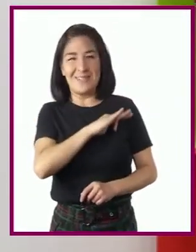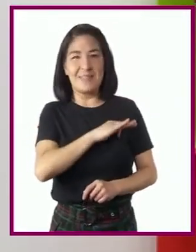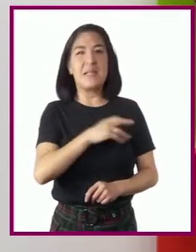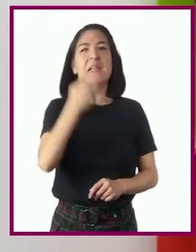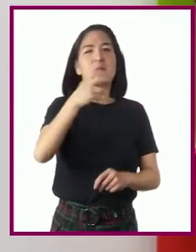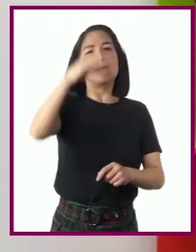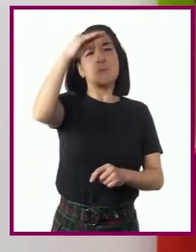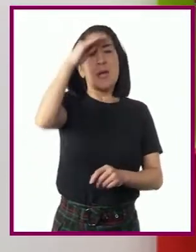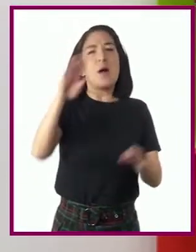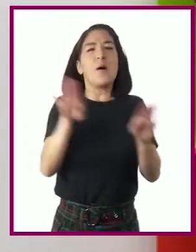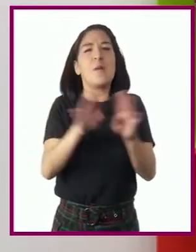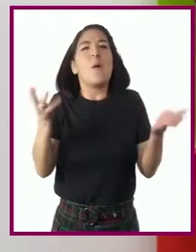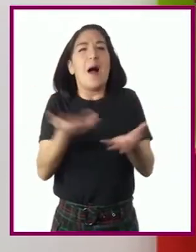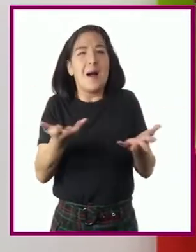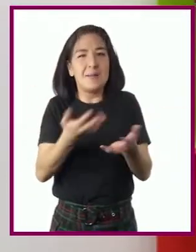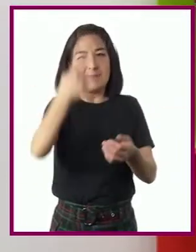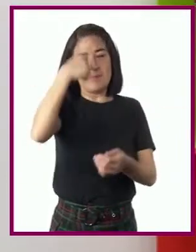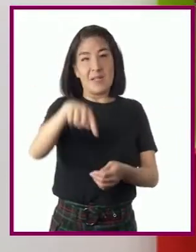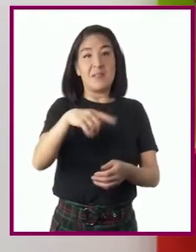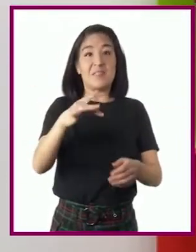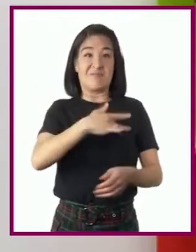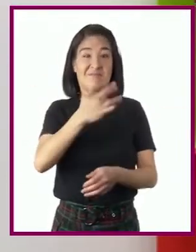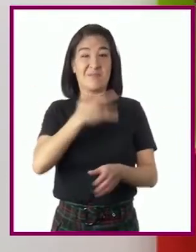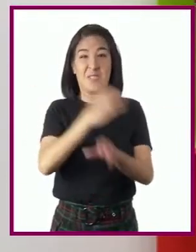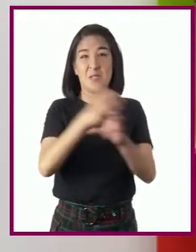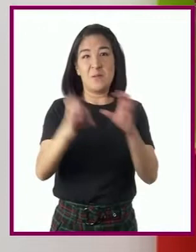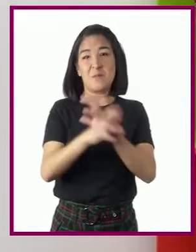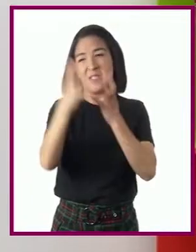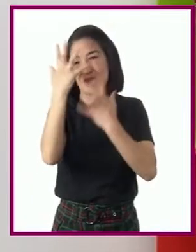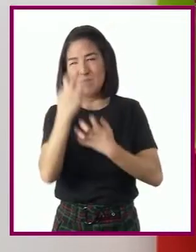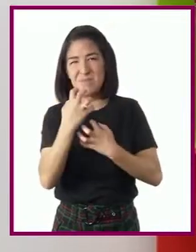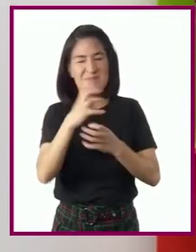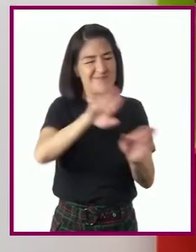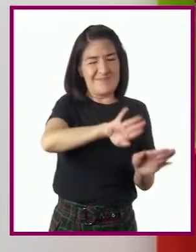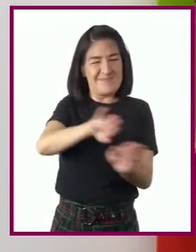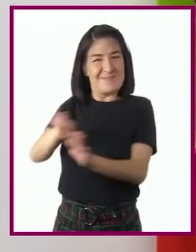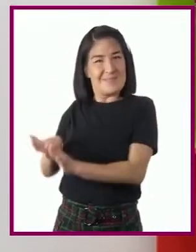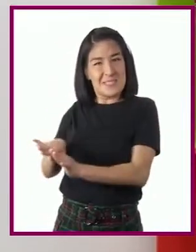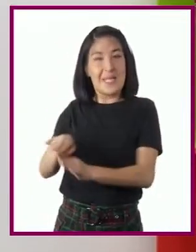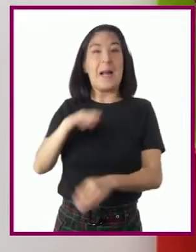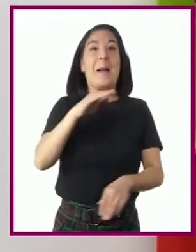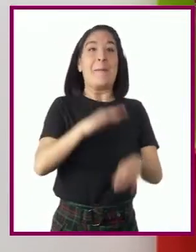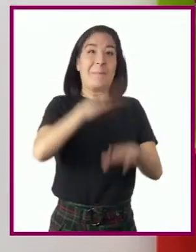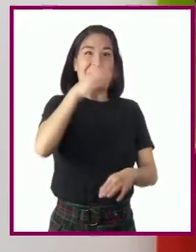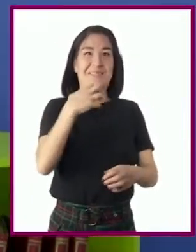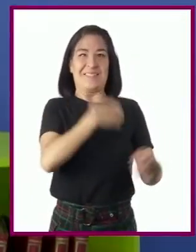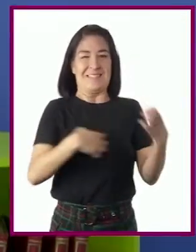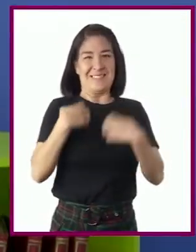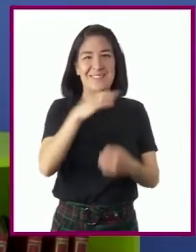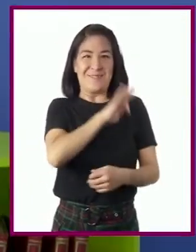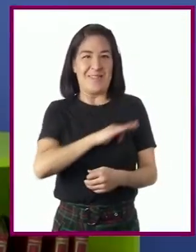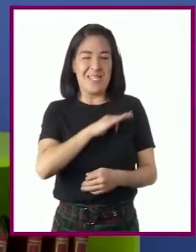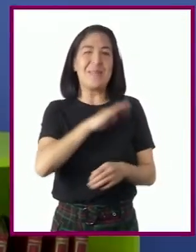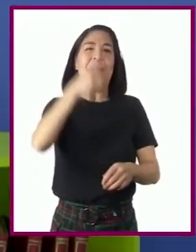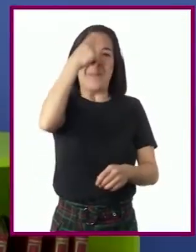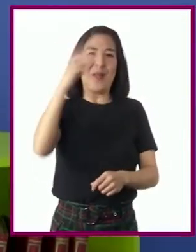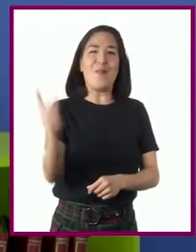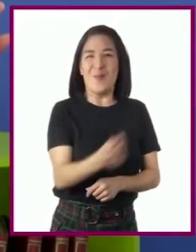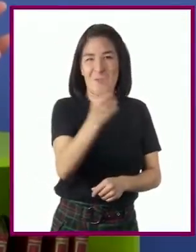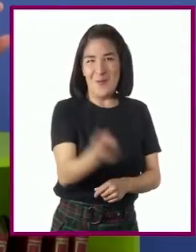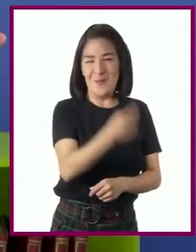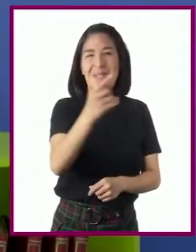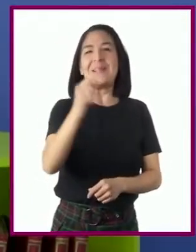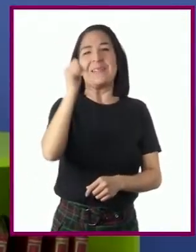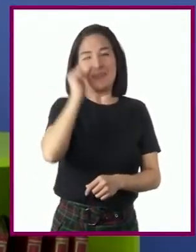qué hacer para que lo desagradable dure poco y lo agradable sea más duradero. ¿Cómo? Con lo